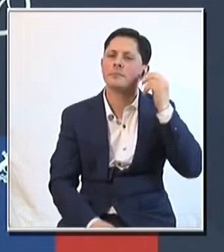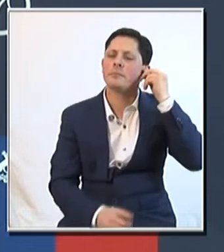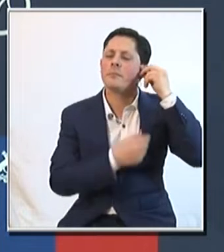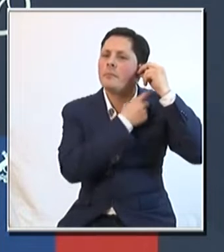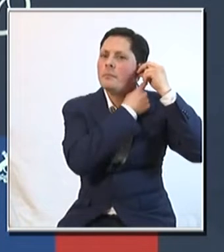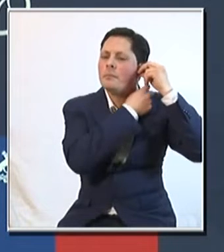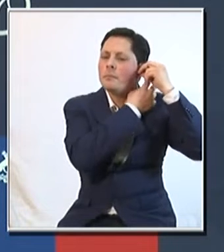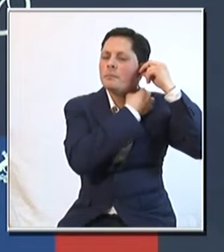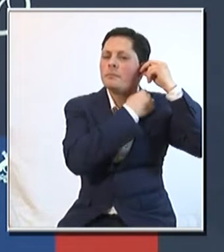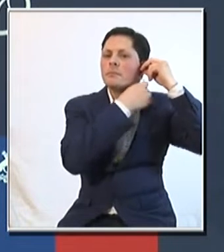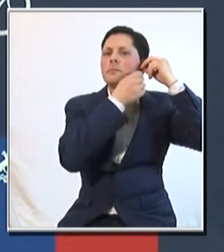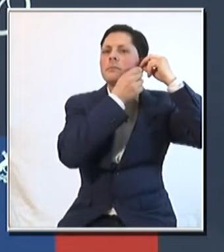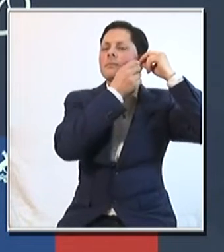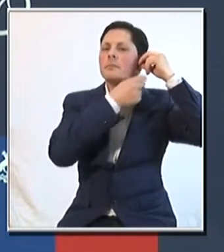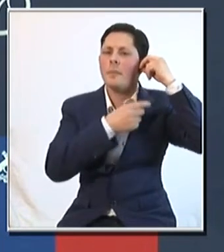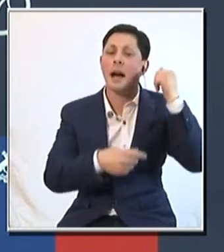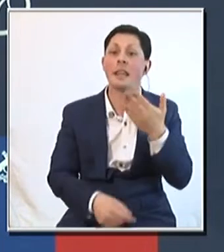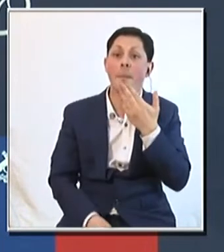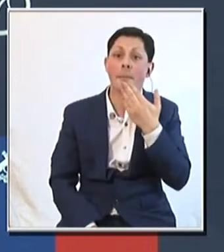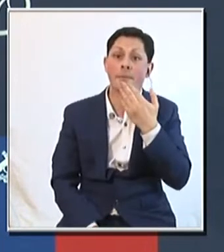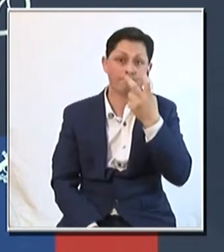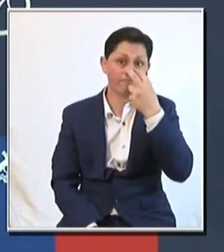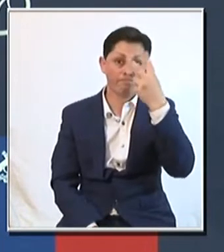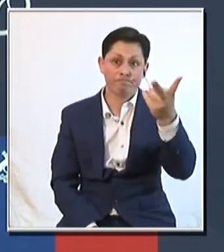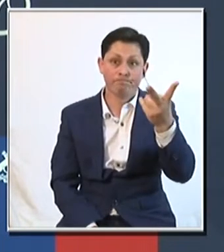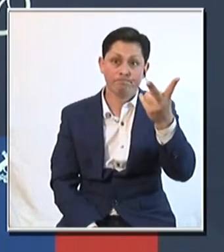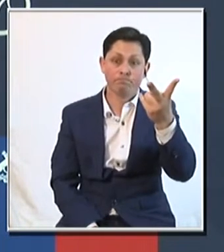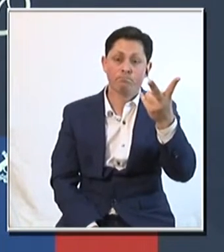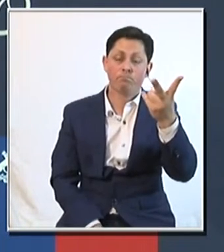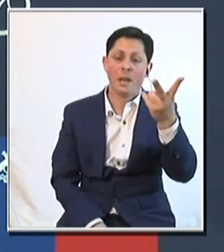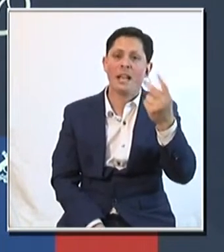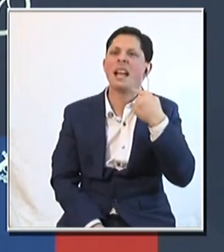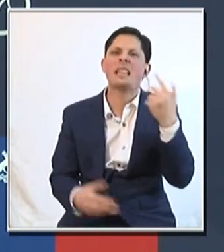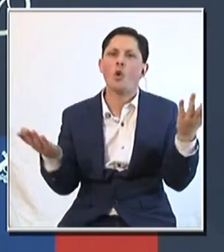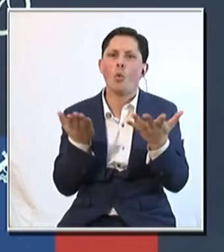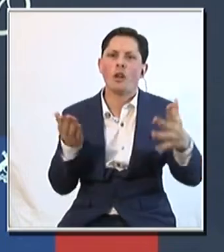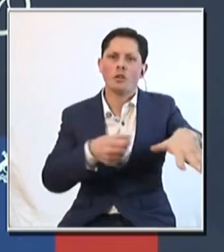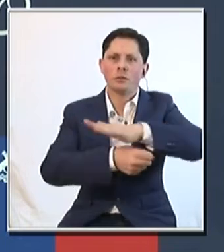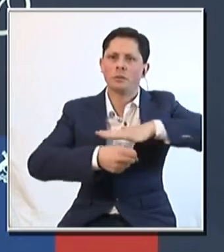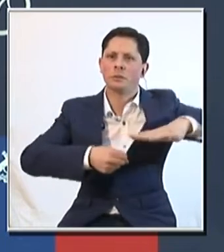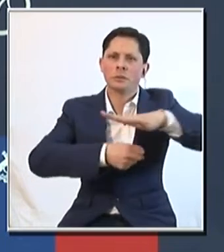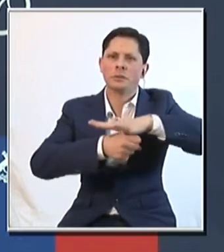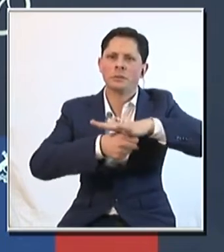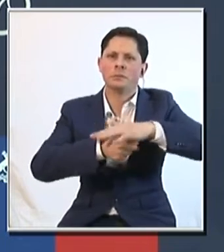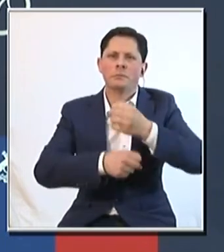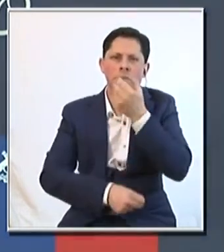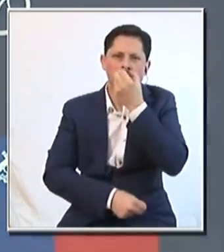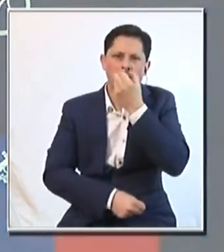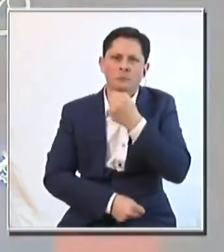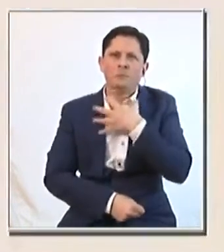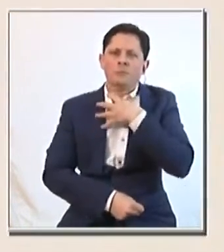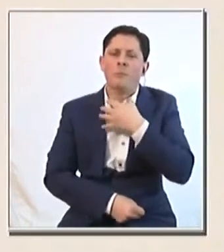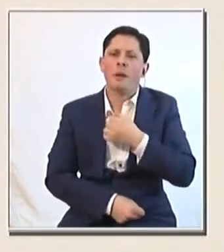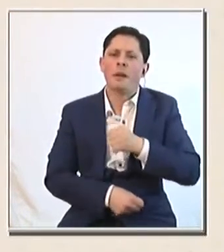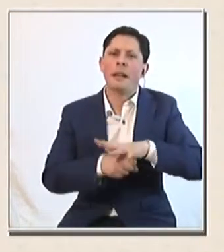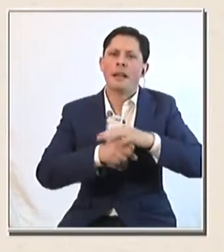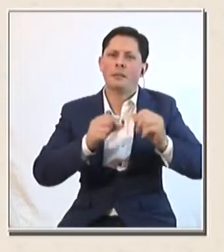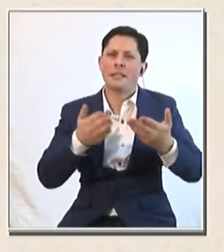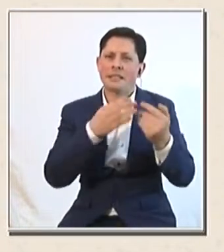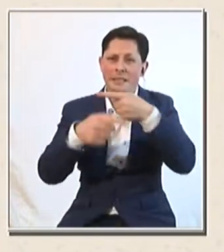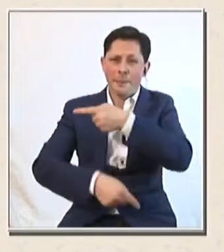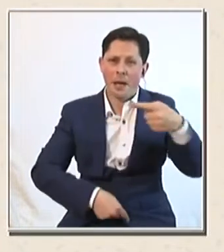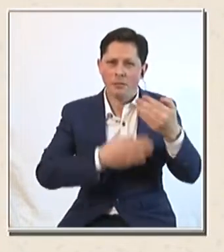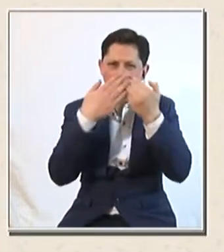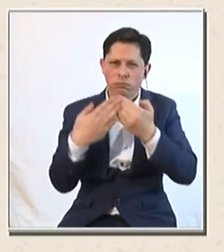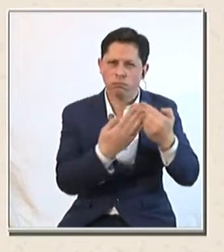Además, debemos observar lo que hoy está ocurriendo en las consultas respiratorias. Del total de consultas en la semana epidemiológica pasada,